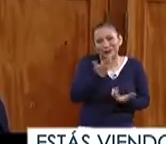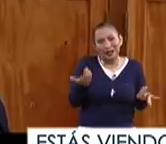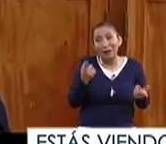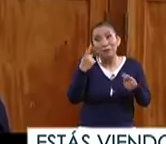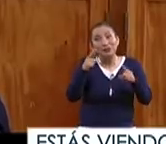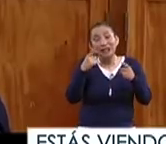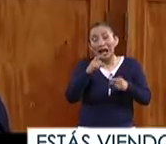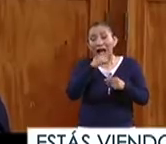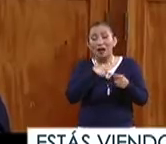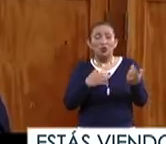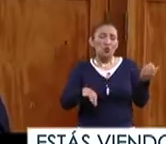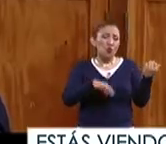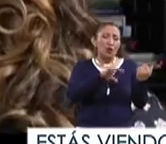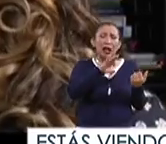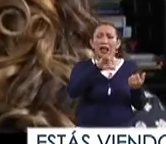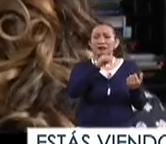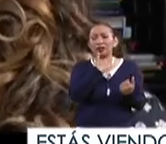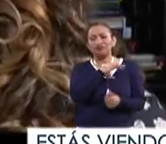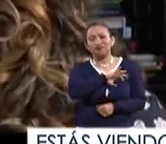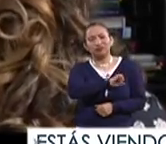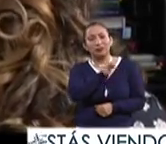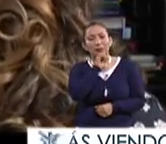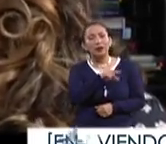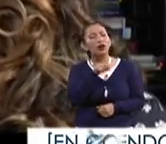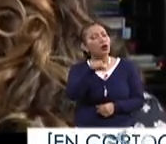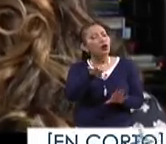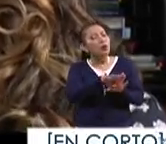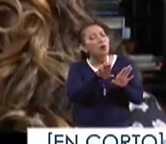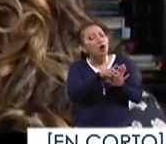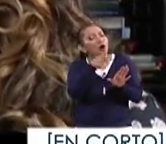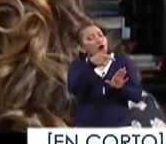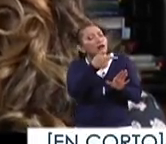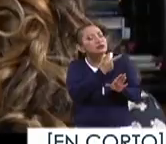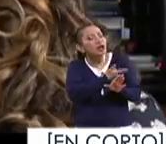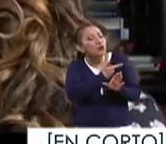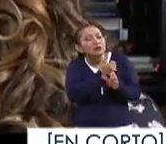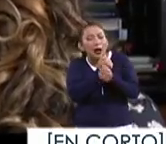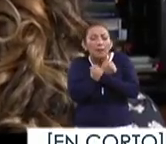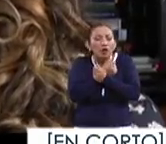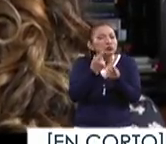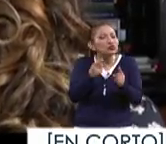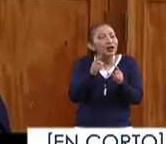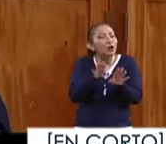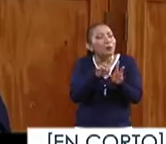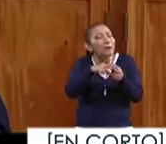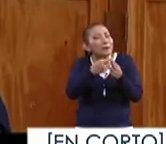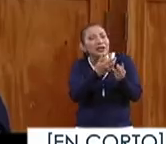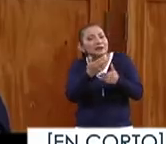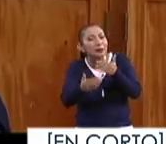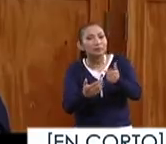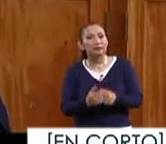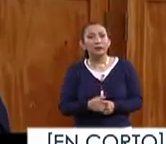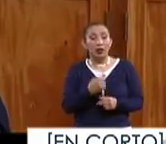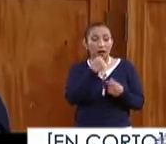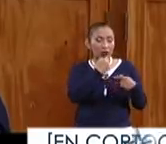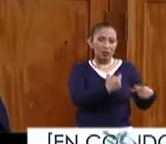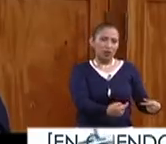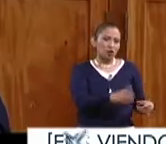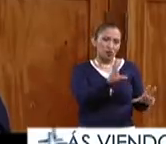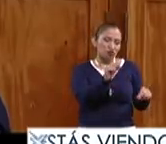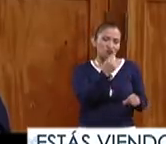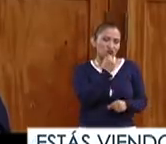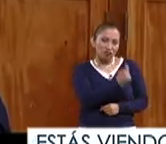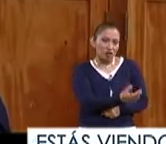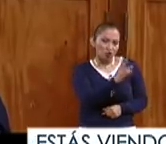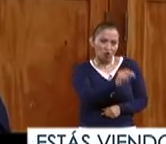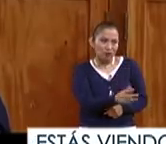la música clásica ha sido mi pasión. ¿Cómo surgió esa pasión, ese amor por la música? No fue en mi infancia,